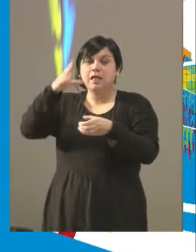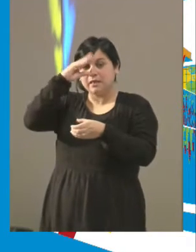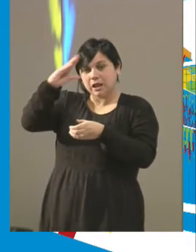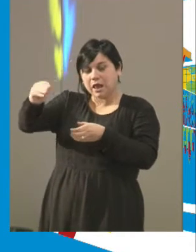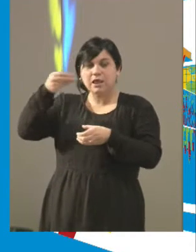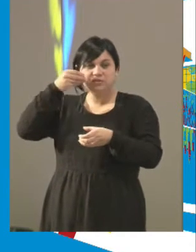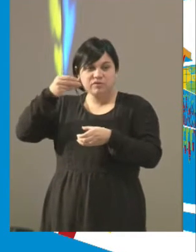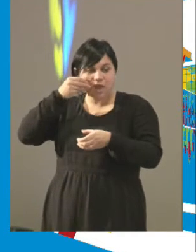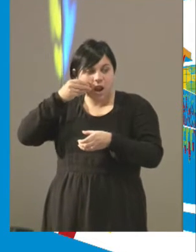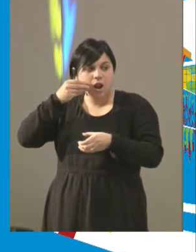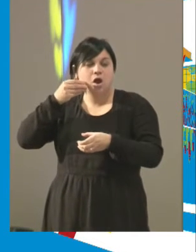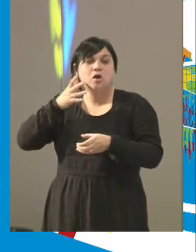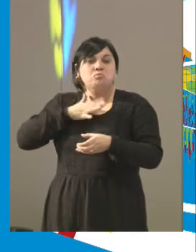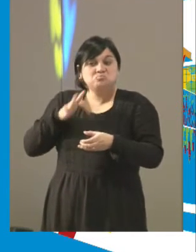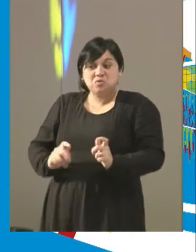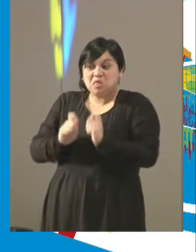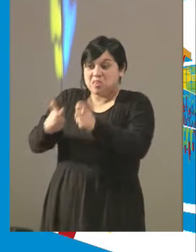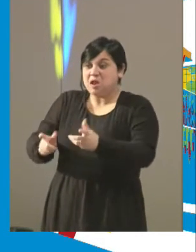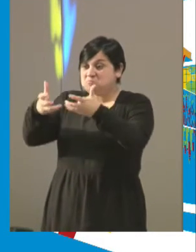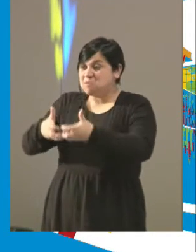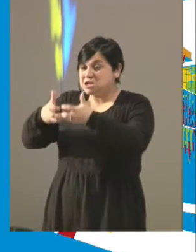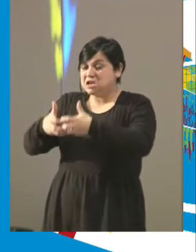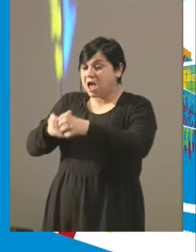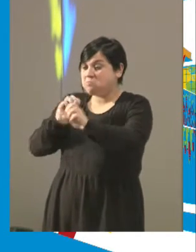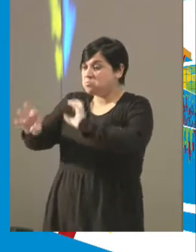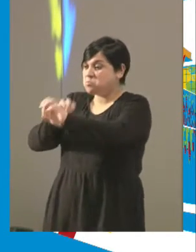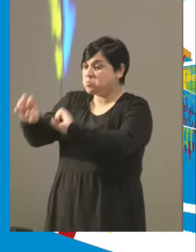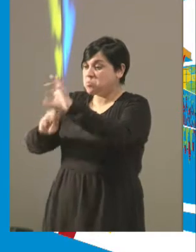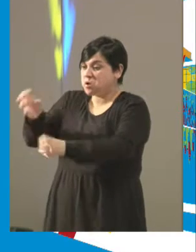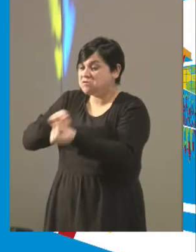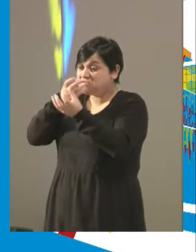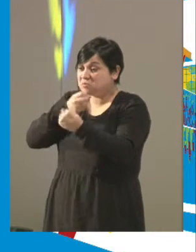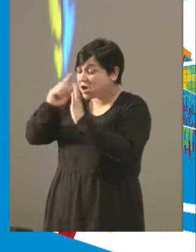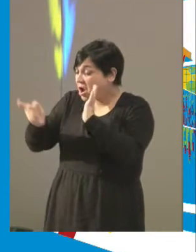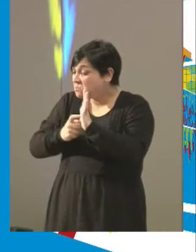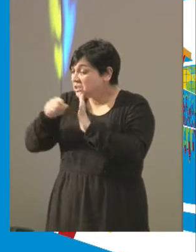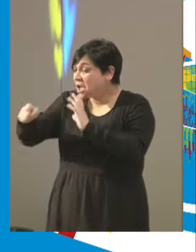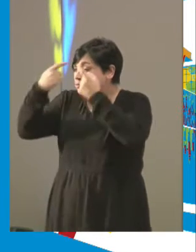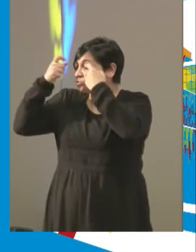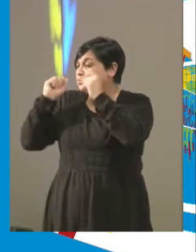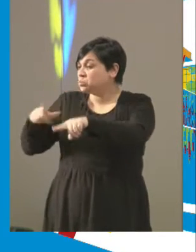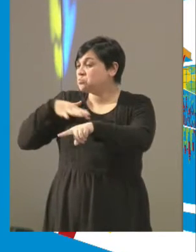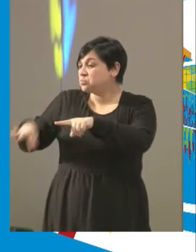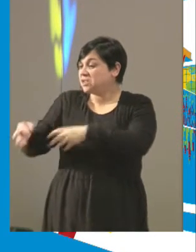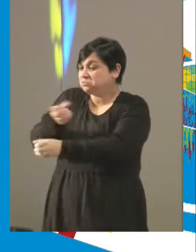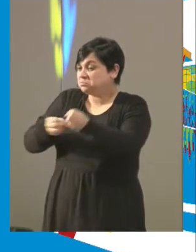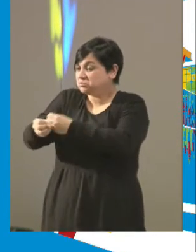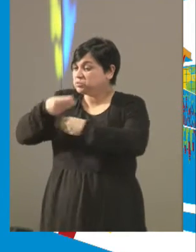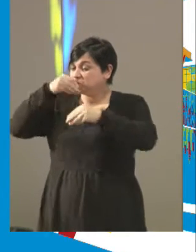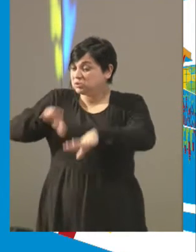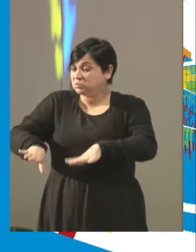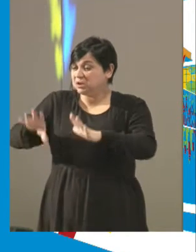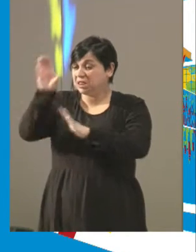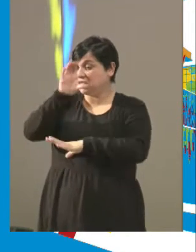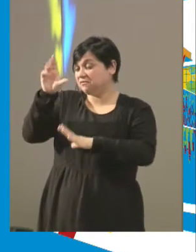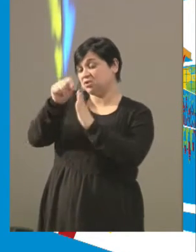ahora podamos darle a una máquina toda la información y que la máquina automáticamente sea capaz de hacer todo y sustituir a los científicos de datos y